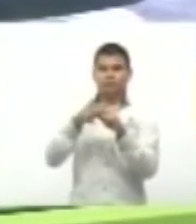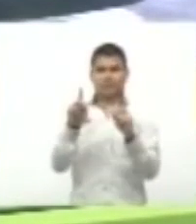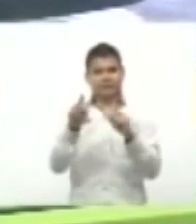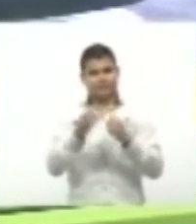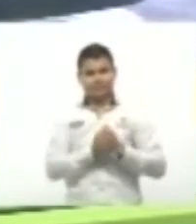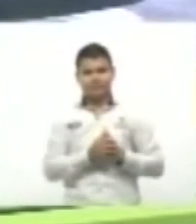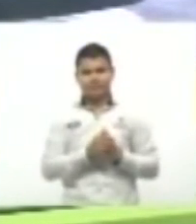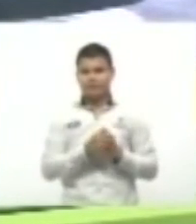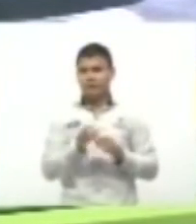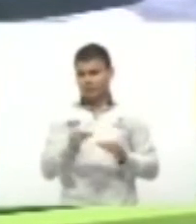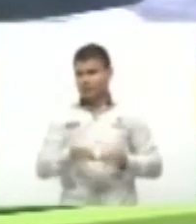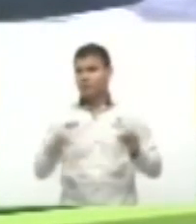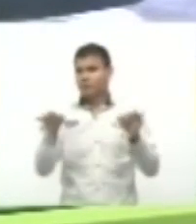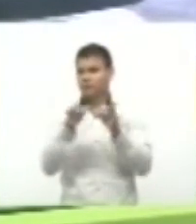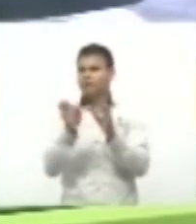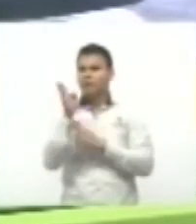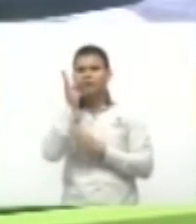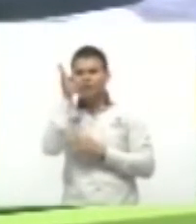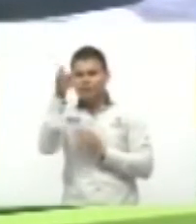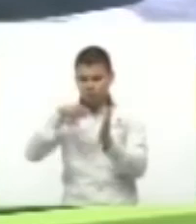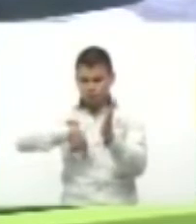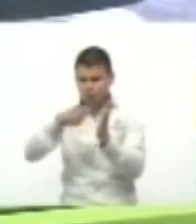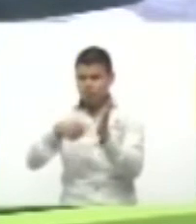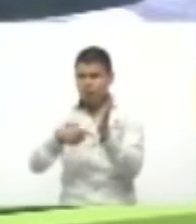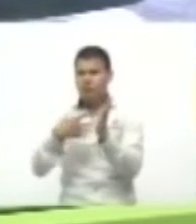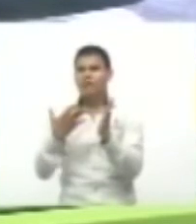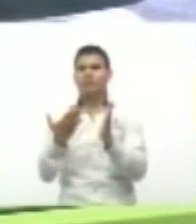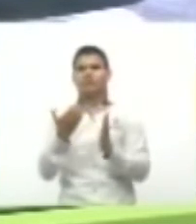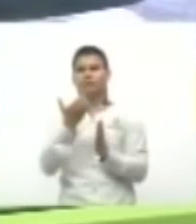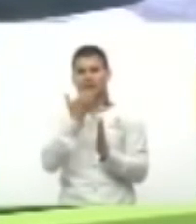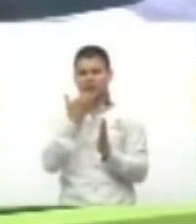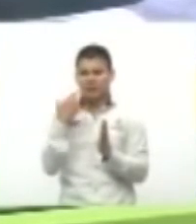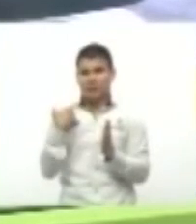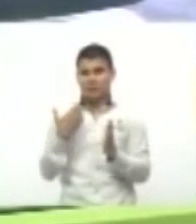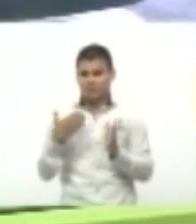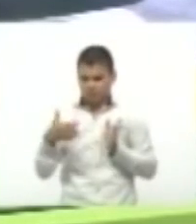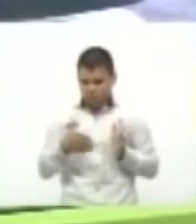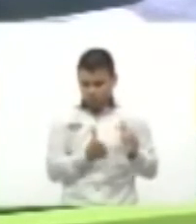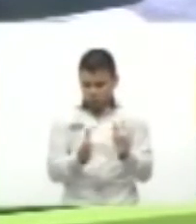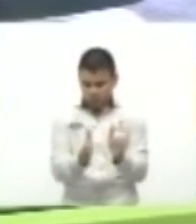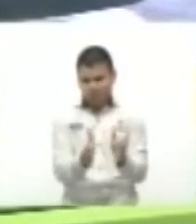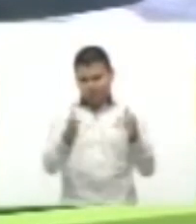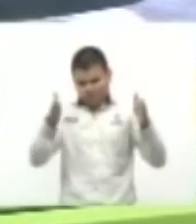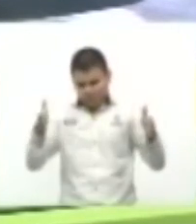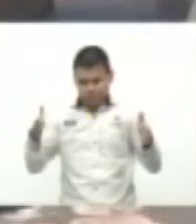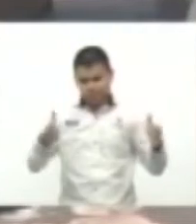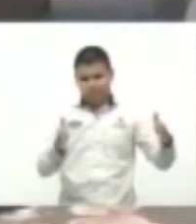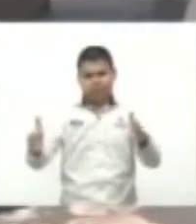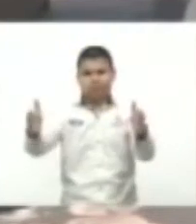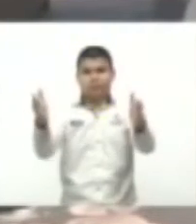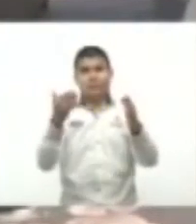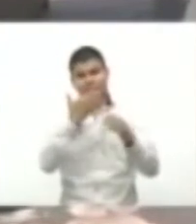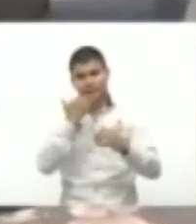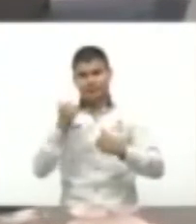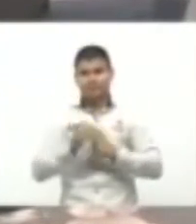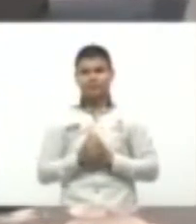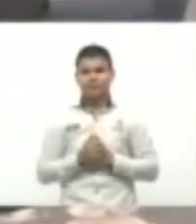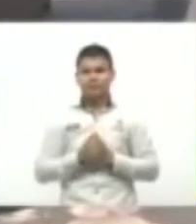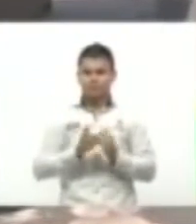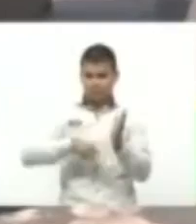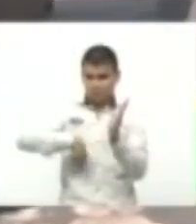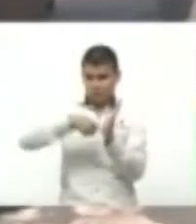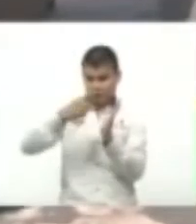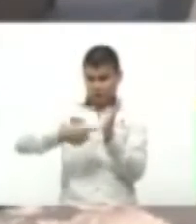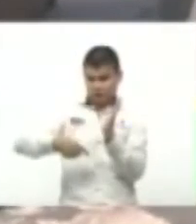importante incluir en la futura licitación proyectos como la ampliación del canal de acceso al puerto. El contrato de Nave